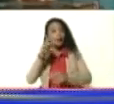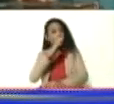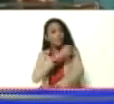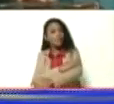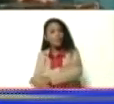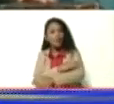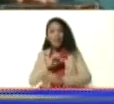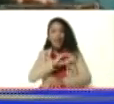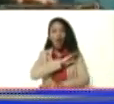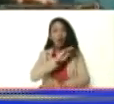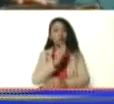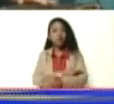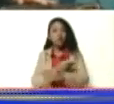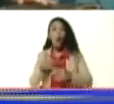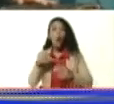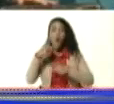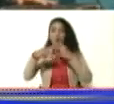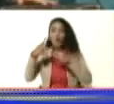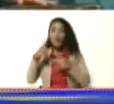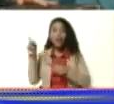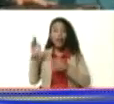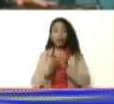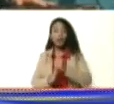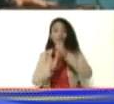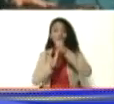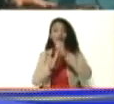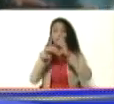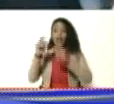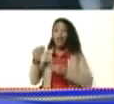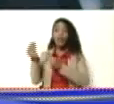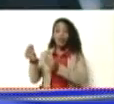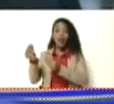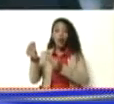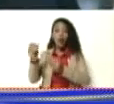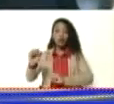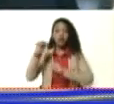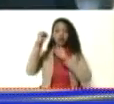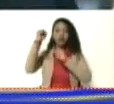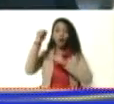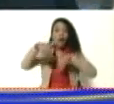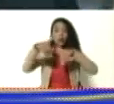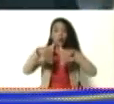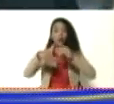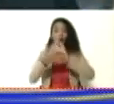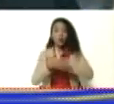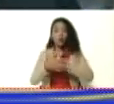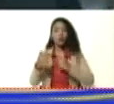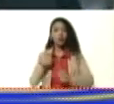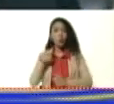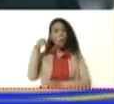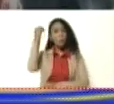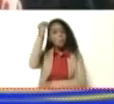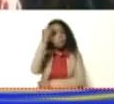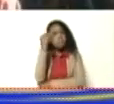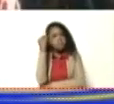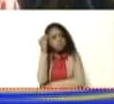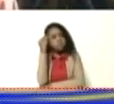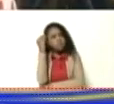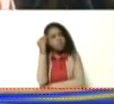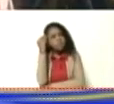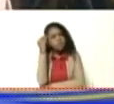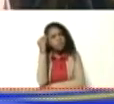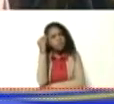fuerzas políticas que encabeza Joe Biden y que le dieron la victoria electoral. Entonces yo pensé,